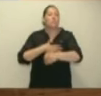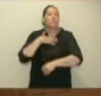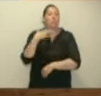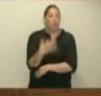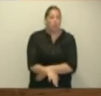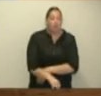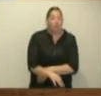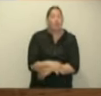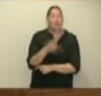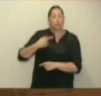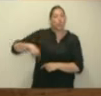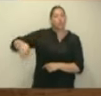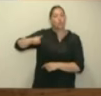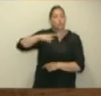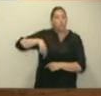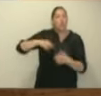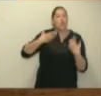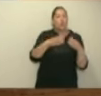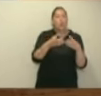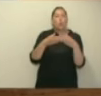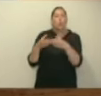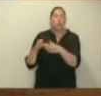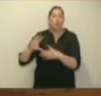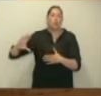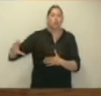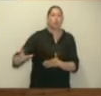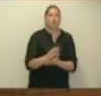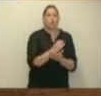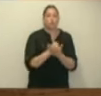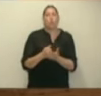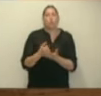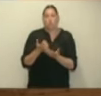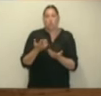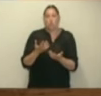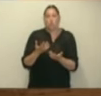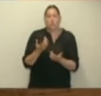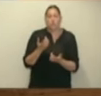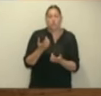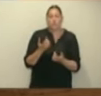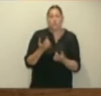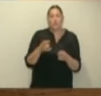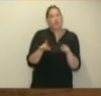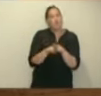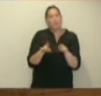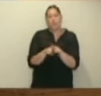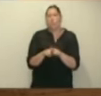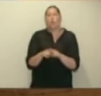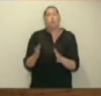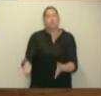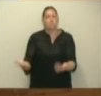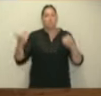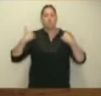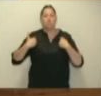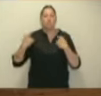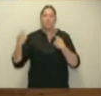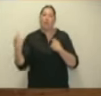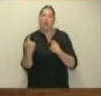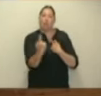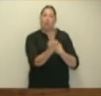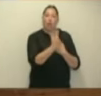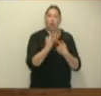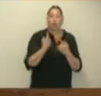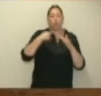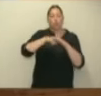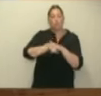es a todos ustedes, a todos los grupos de esta Cámara, con mucha más razón que a nosotros, a quienes compete ahora promover su